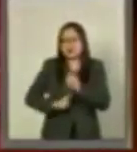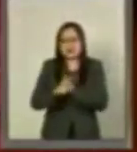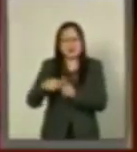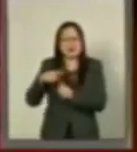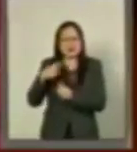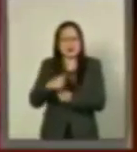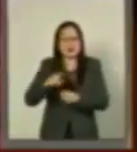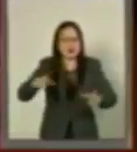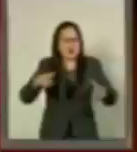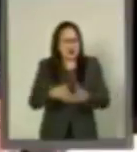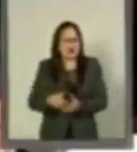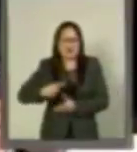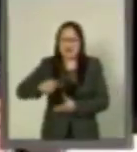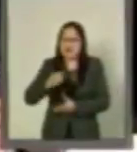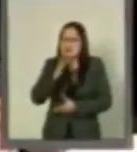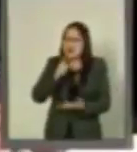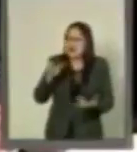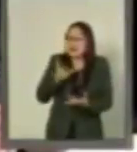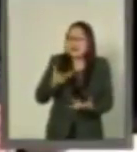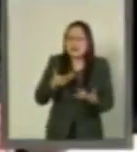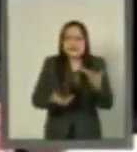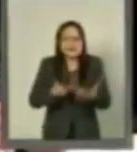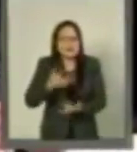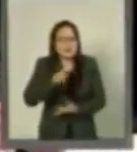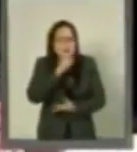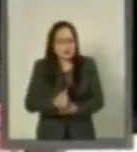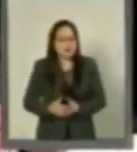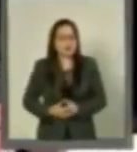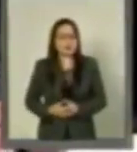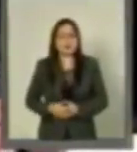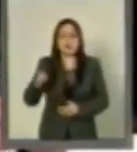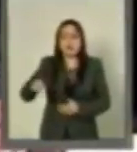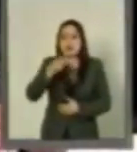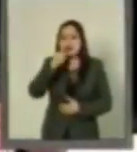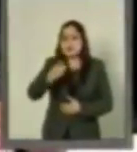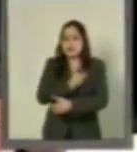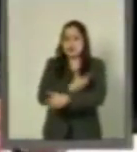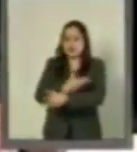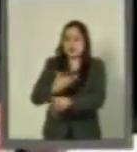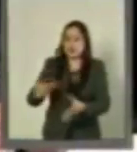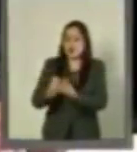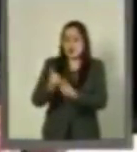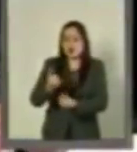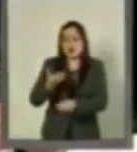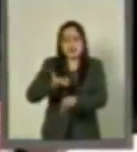de impotencia. Usted habla de la coordinación con los estados.